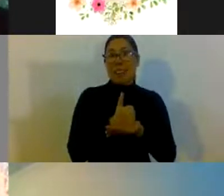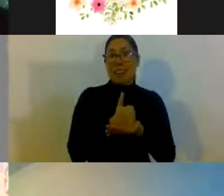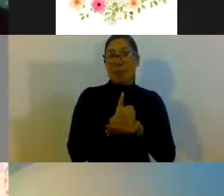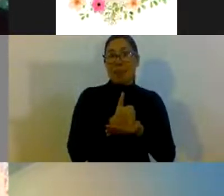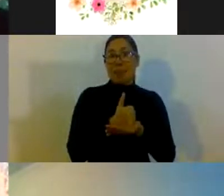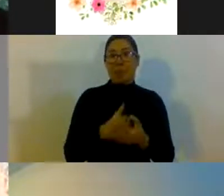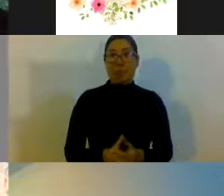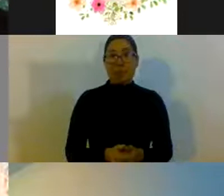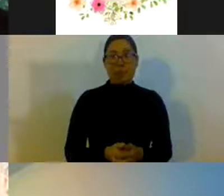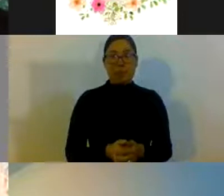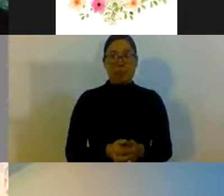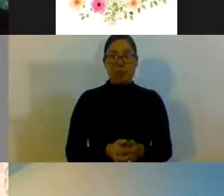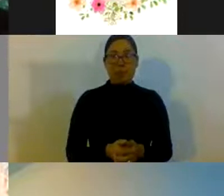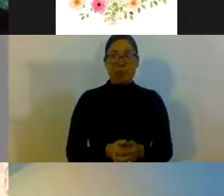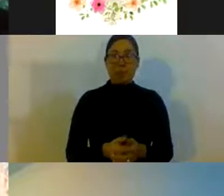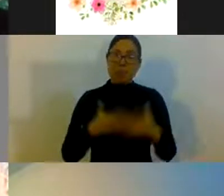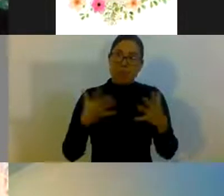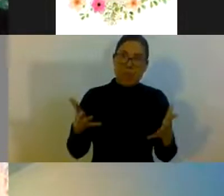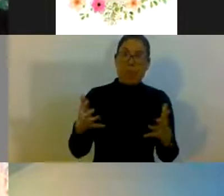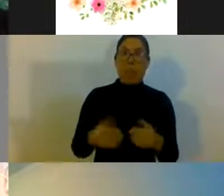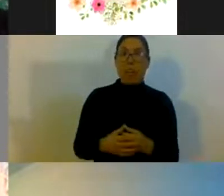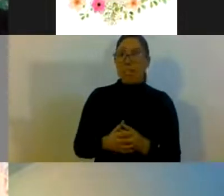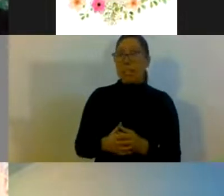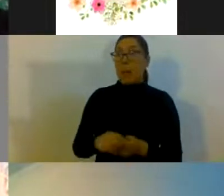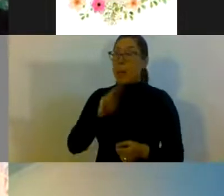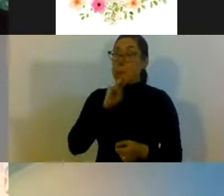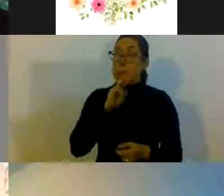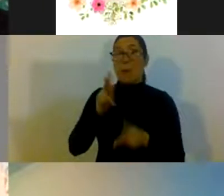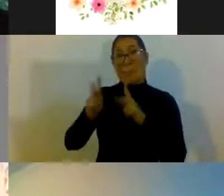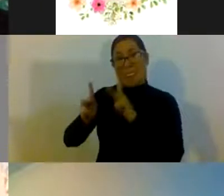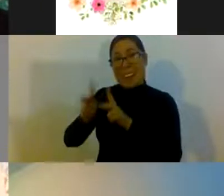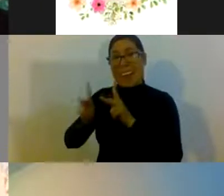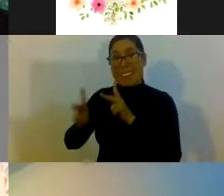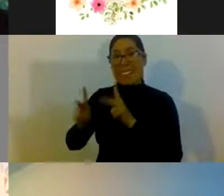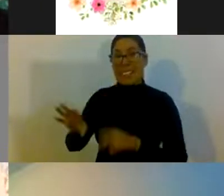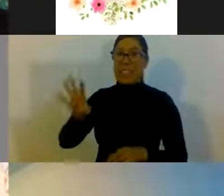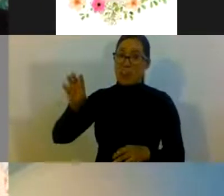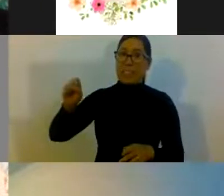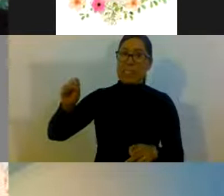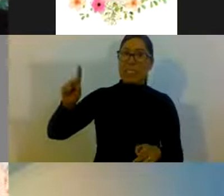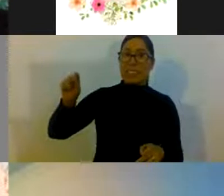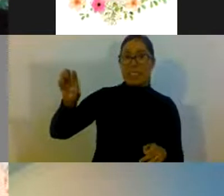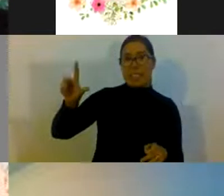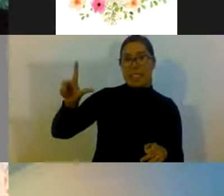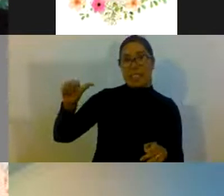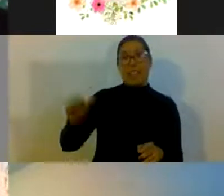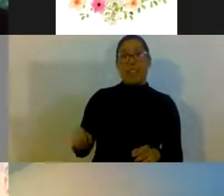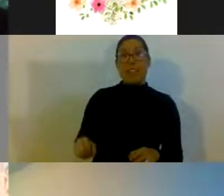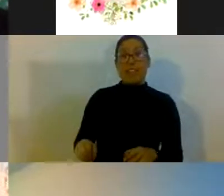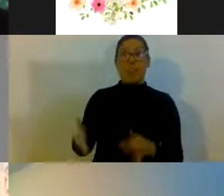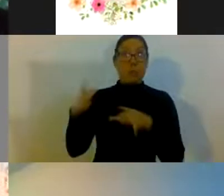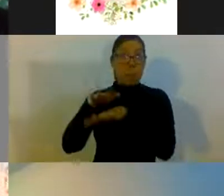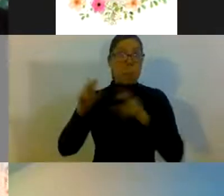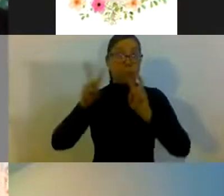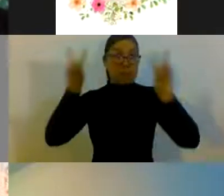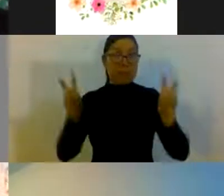Pues a lo mejor que la mamá hablara con ella sobre el tema. Porque muchas de las veces uno como